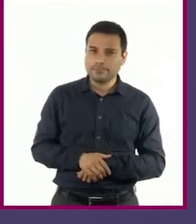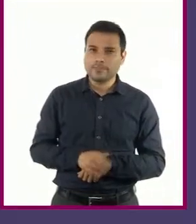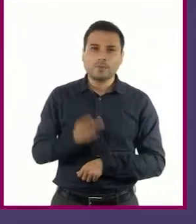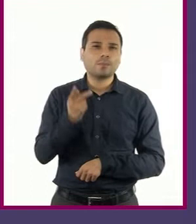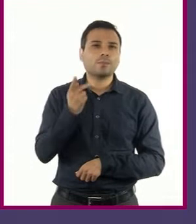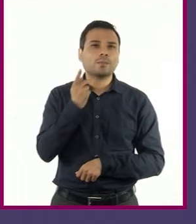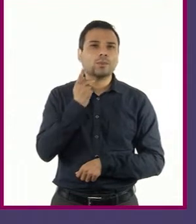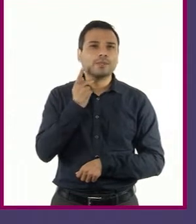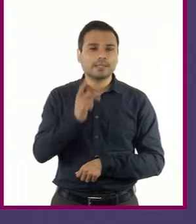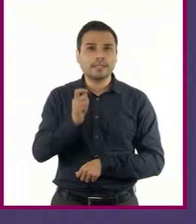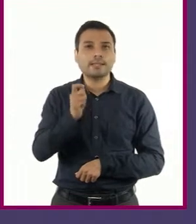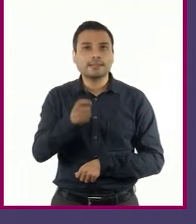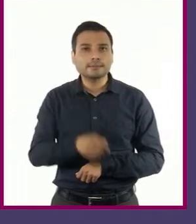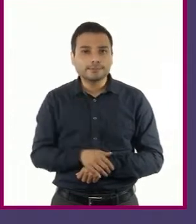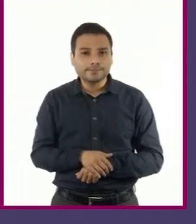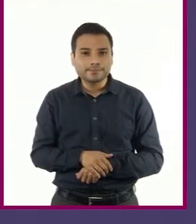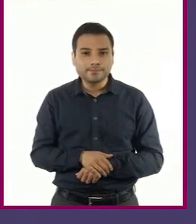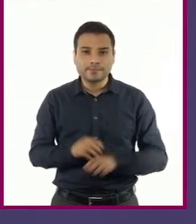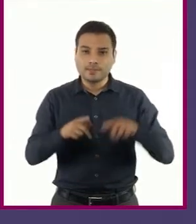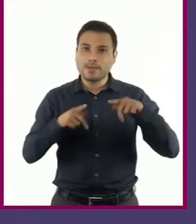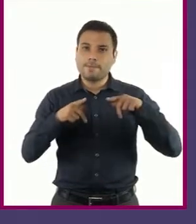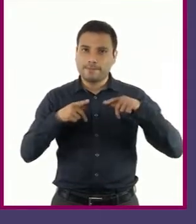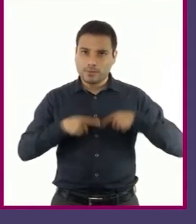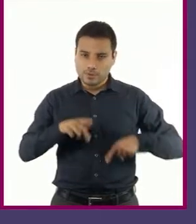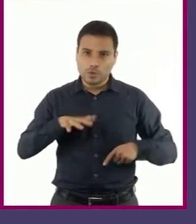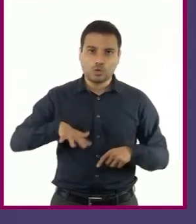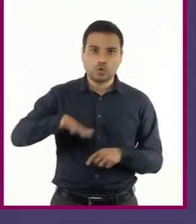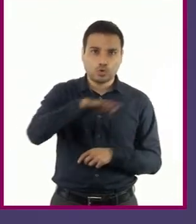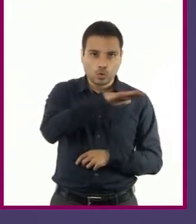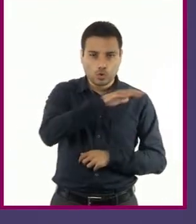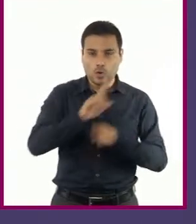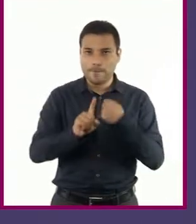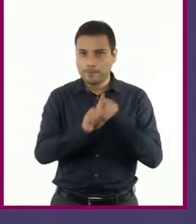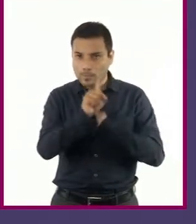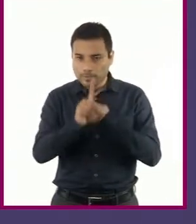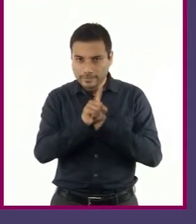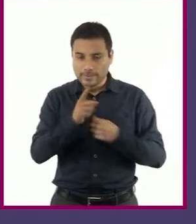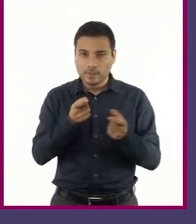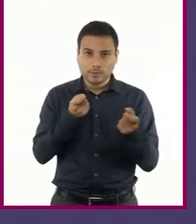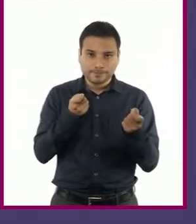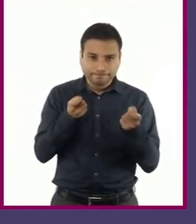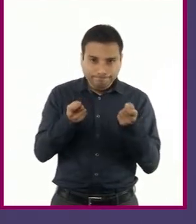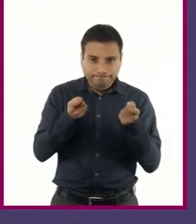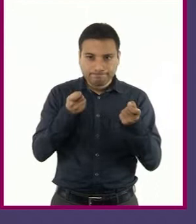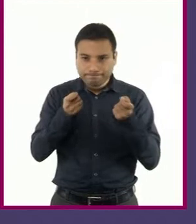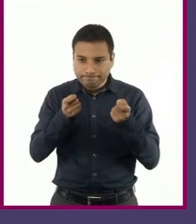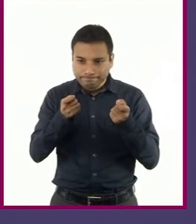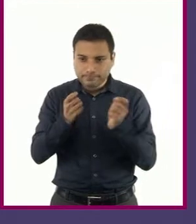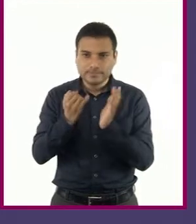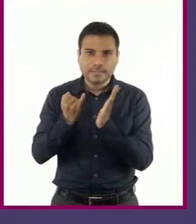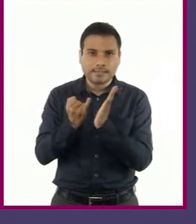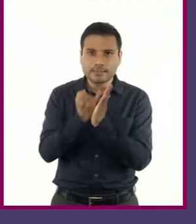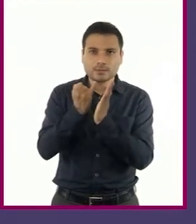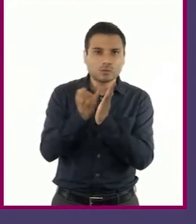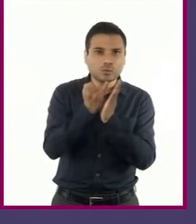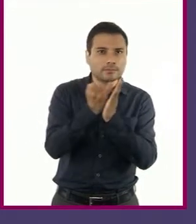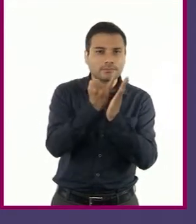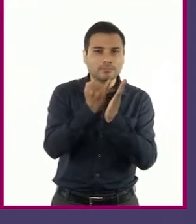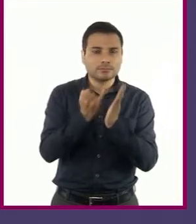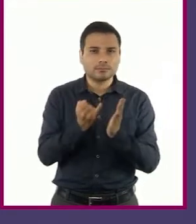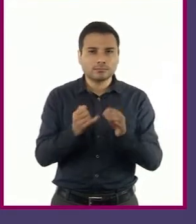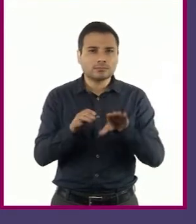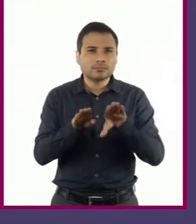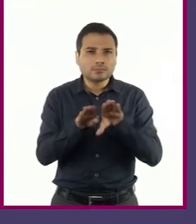que regula los conflictos entre las y los miembros de una comunidad y hace que las decisiones que resultan de la